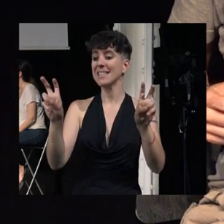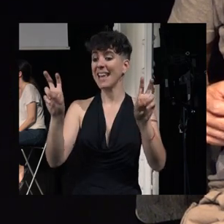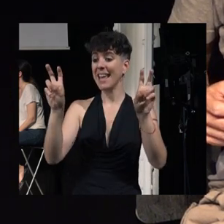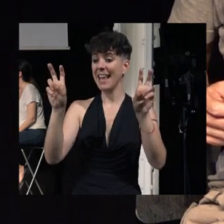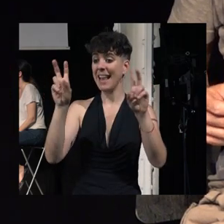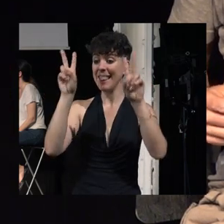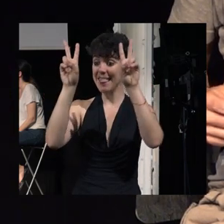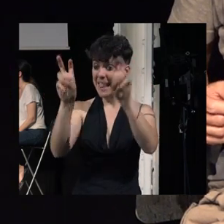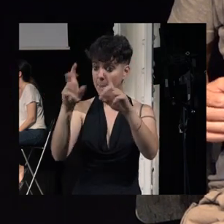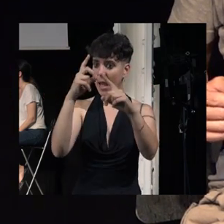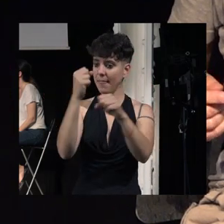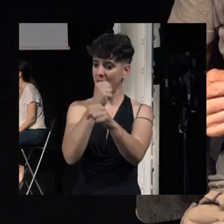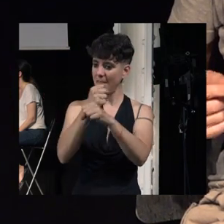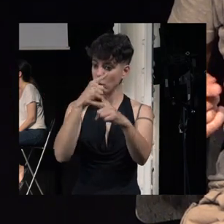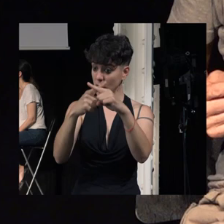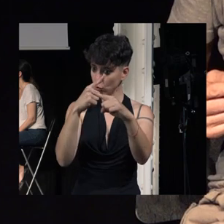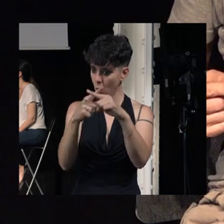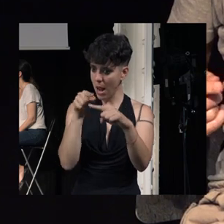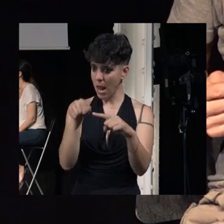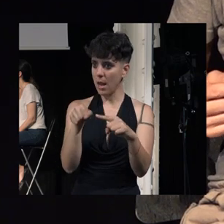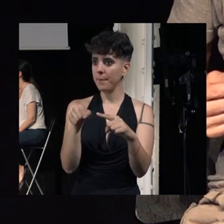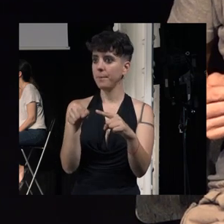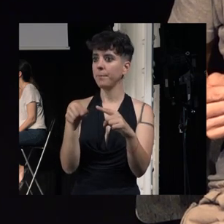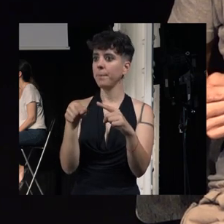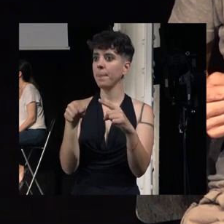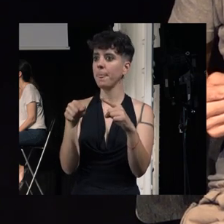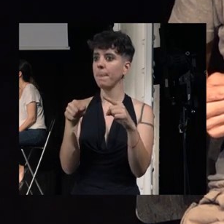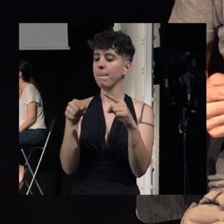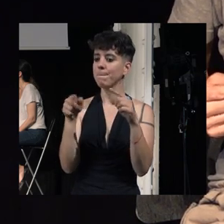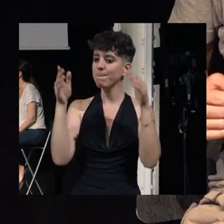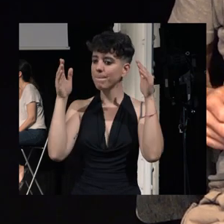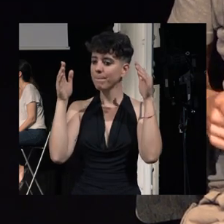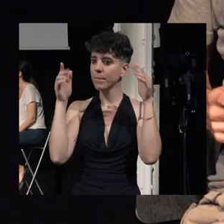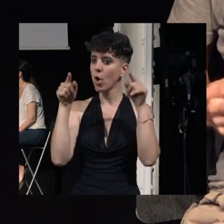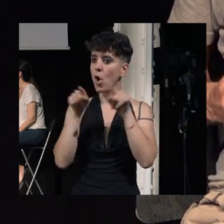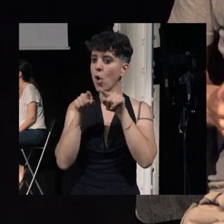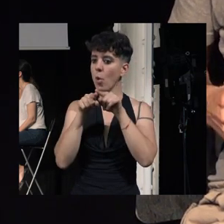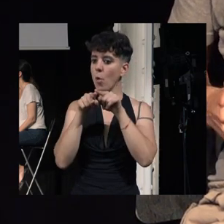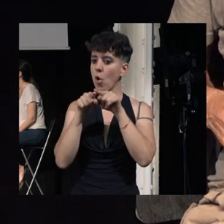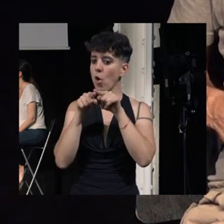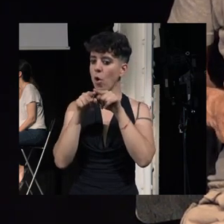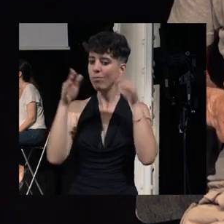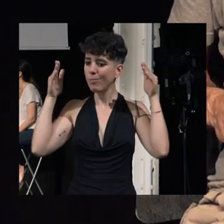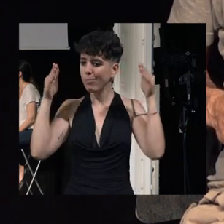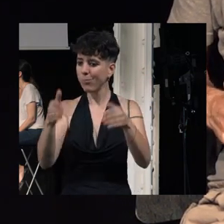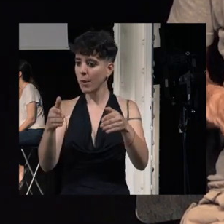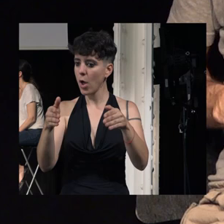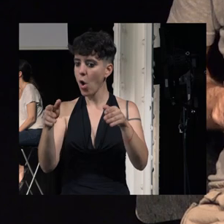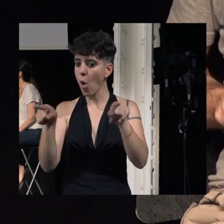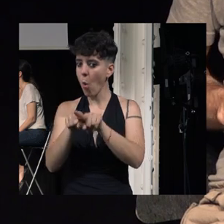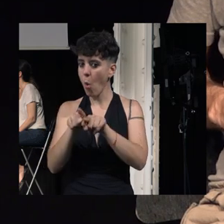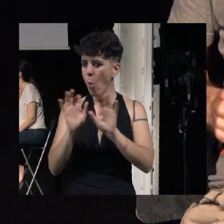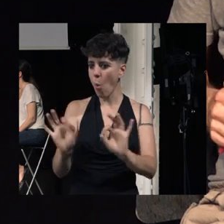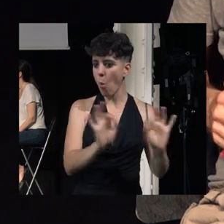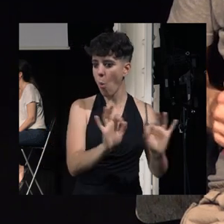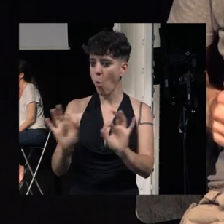sexual no está ocupando el mismo, de forma, no está siendo tratado de forma homogénea en Madrid y en Barcelona, que son los contextos que más